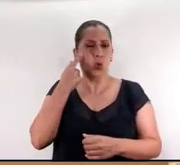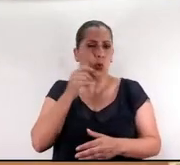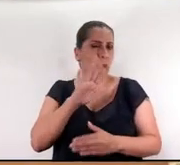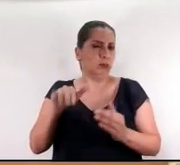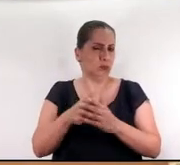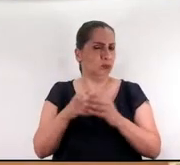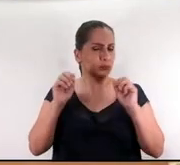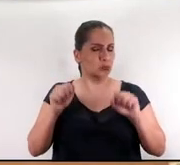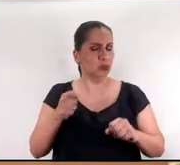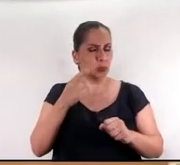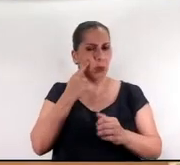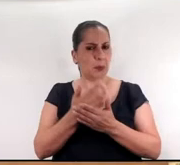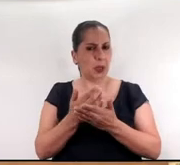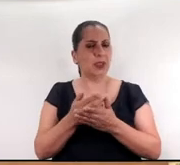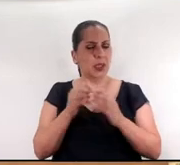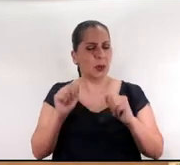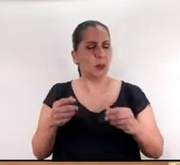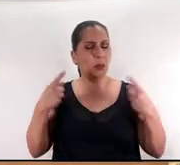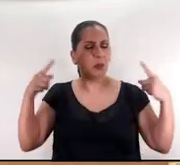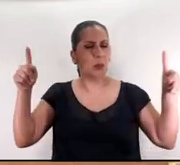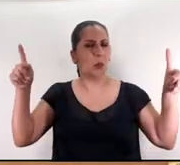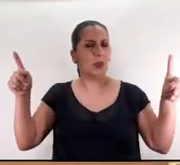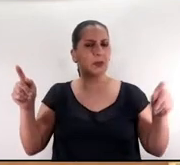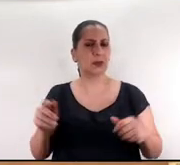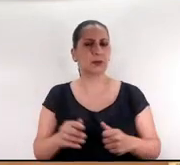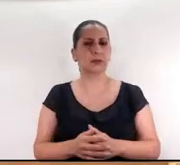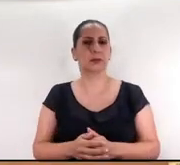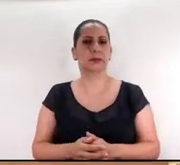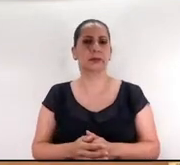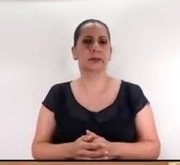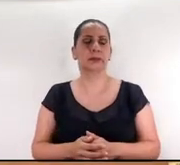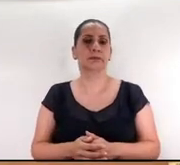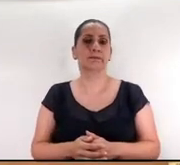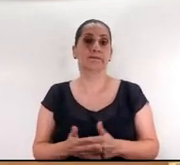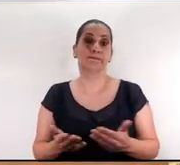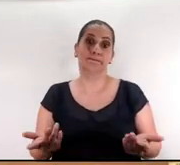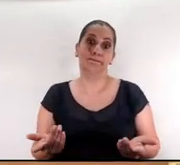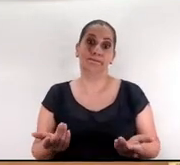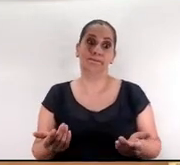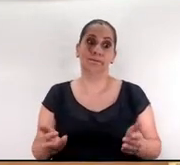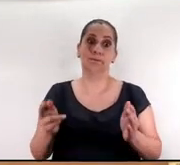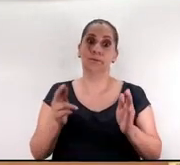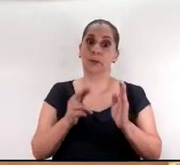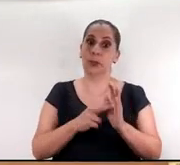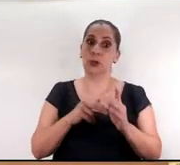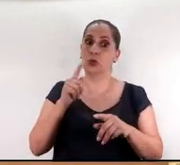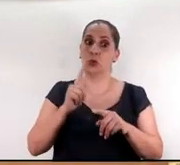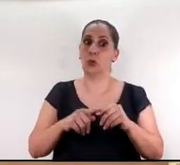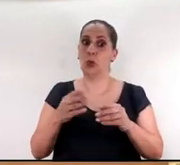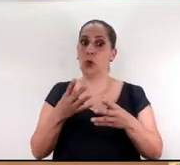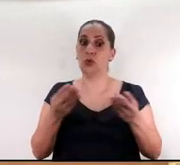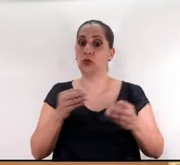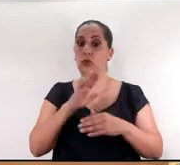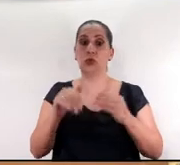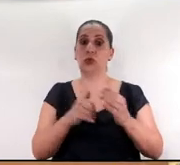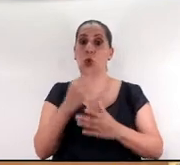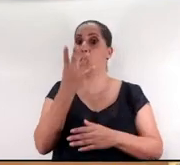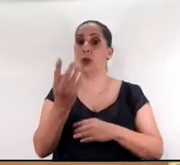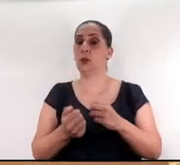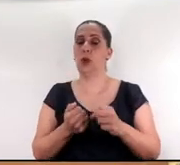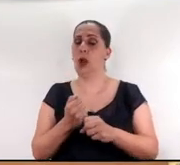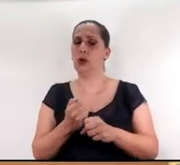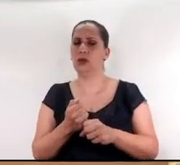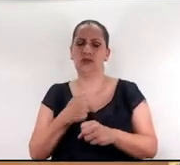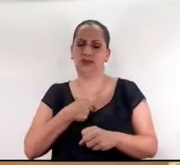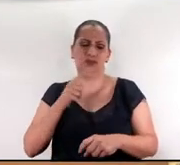plantear, se puede hacer. Tenemos que repito, no creo que todo se pueda hacer en 4 años, yo en eso